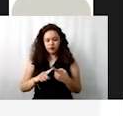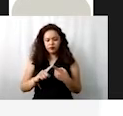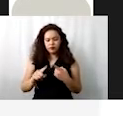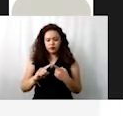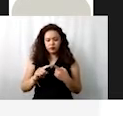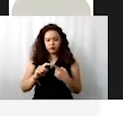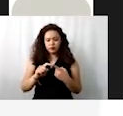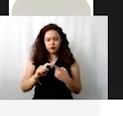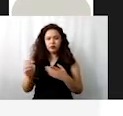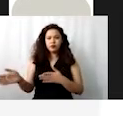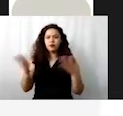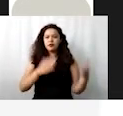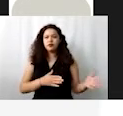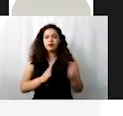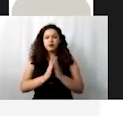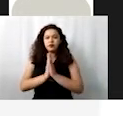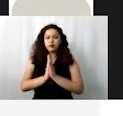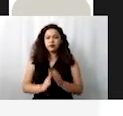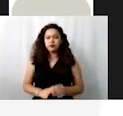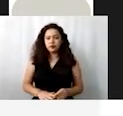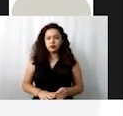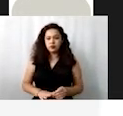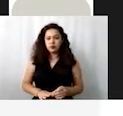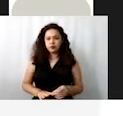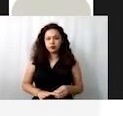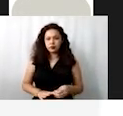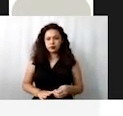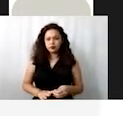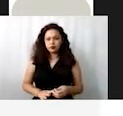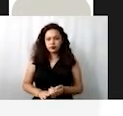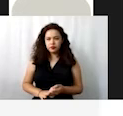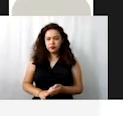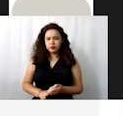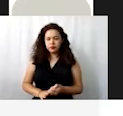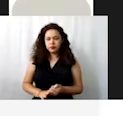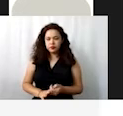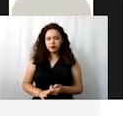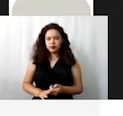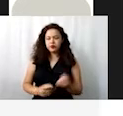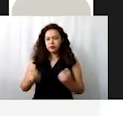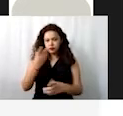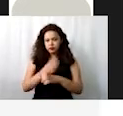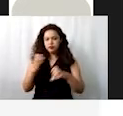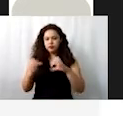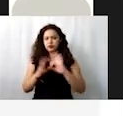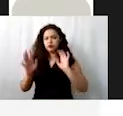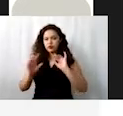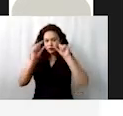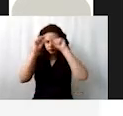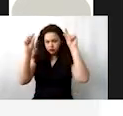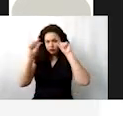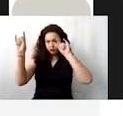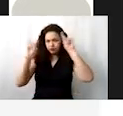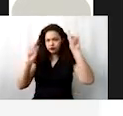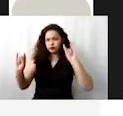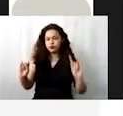Podemos pasar a la siguiente, de favorzote. Ya vimos que algunos elementos de los que están ahí son necesarios que